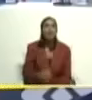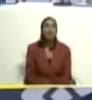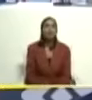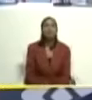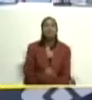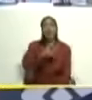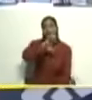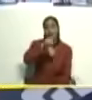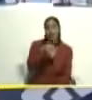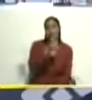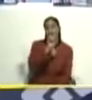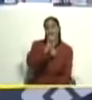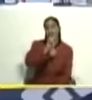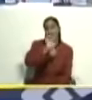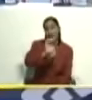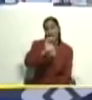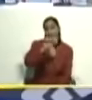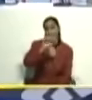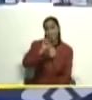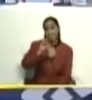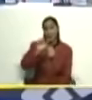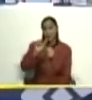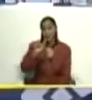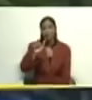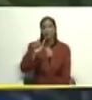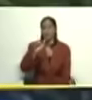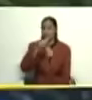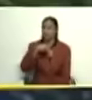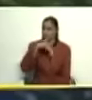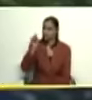Jesús Ortega, mira, Rubí Pérez, lo invitamos para que cantara hoy.